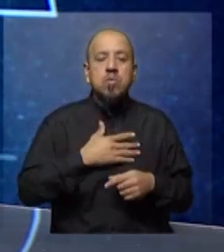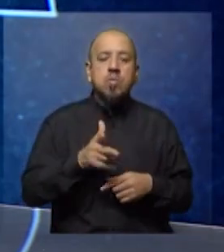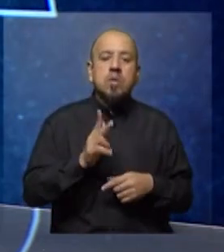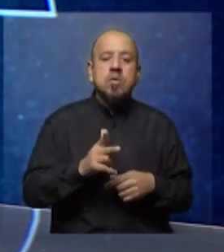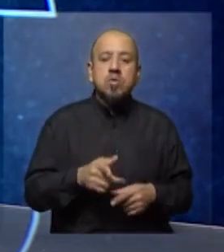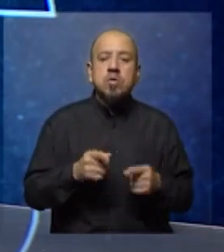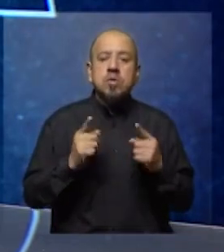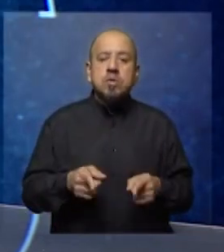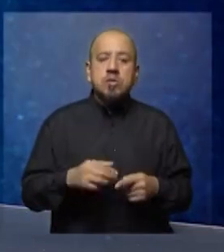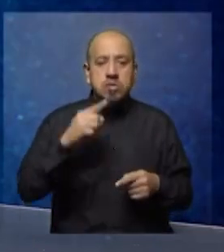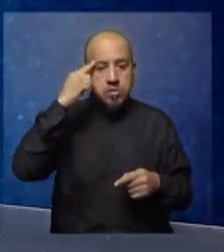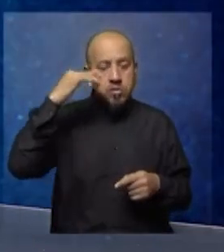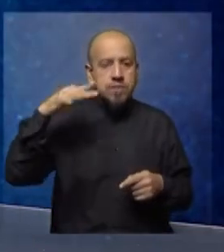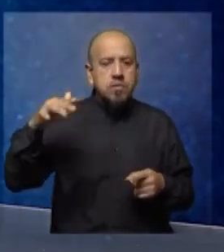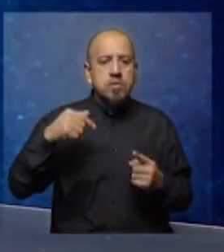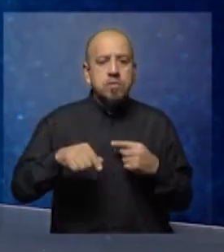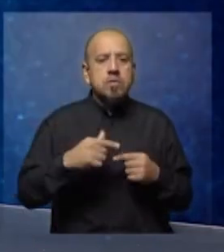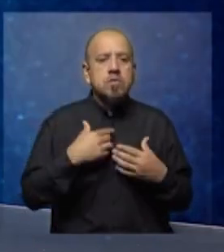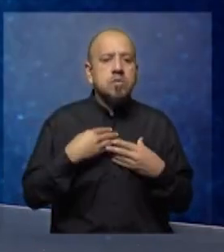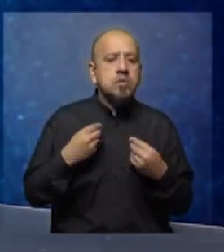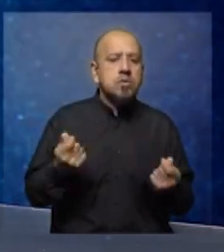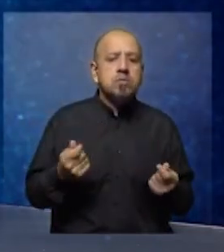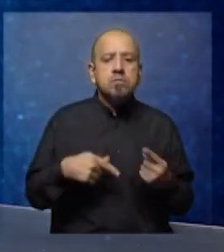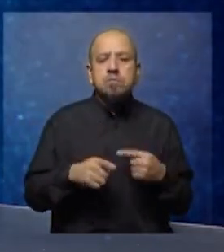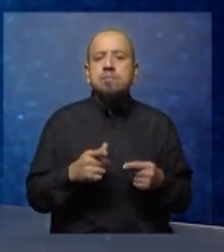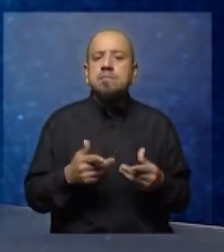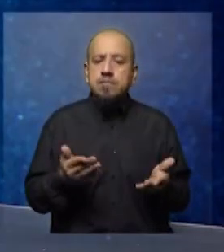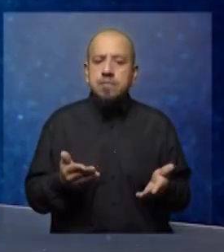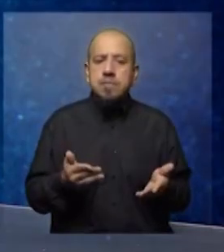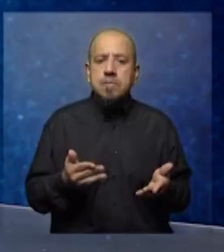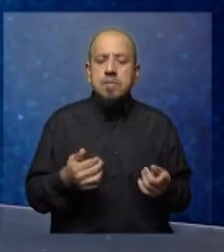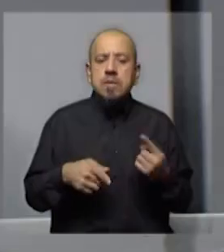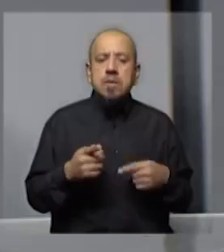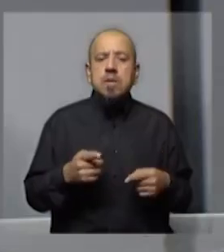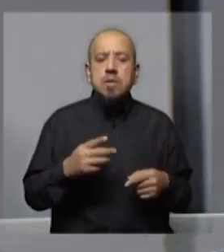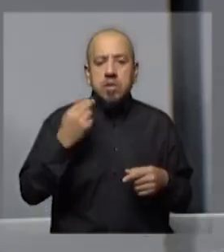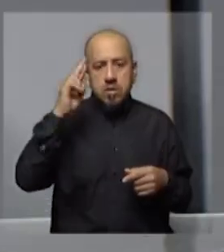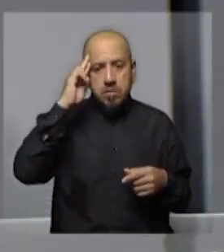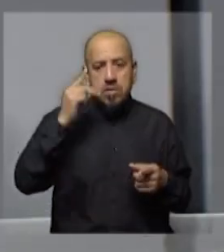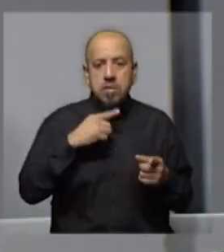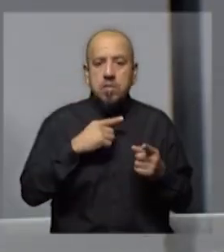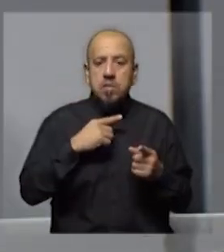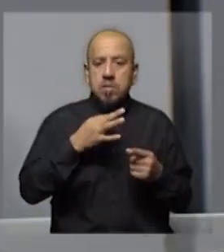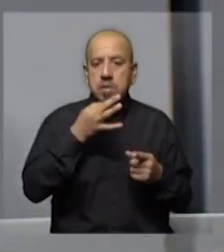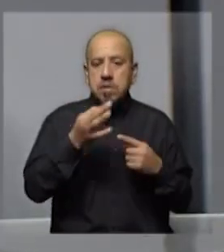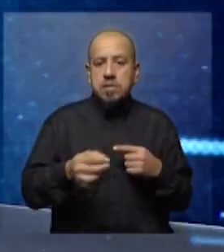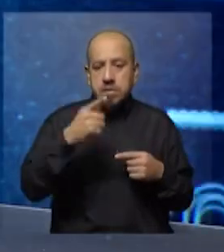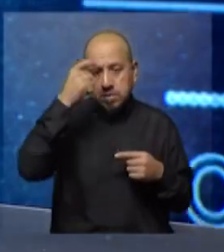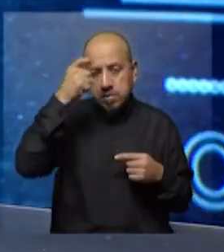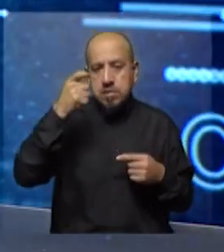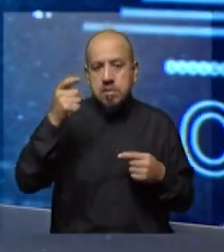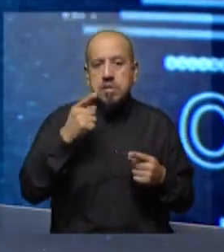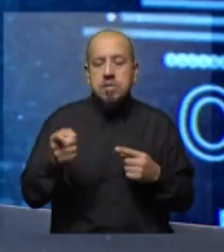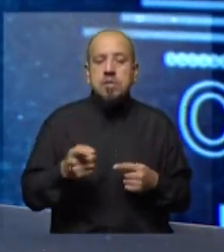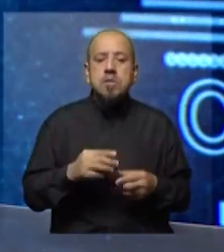y eso es la filosofía lo vino sintiendo o viviendo Digamos como disciplina respetame que soy tu madre le dice a la ciencia Exacto como